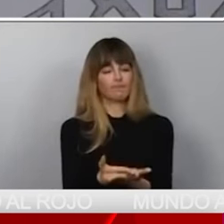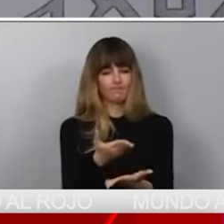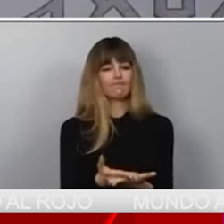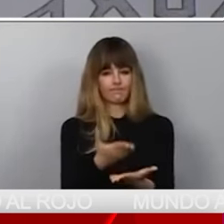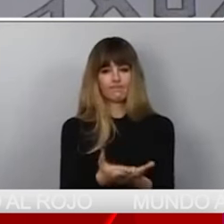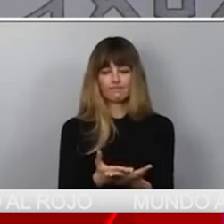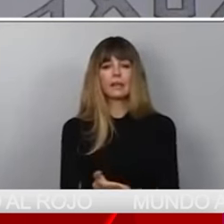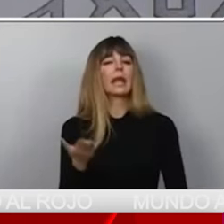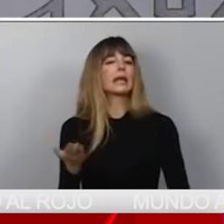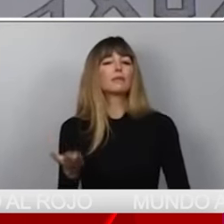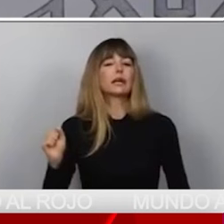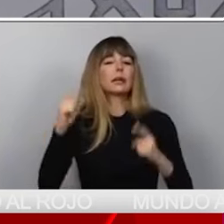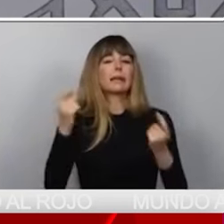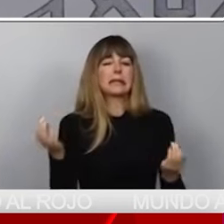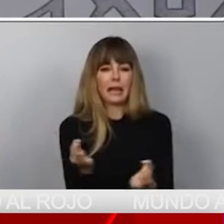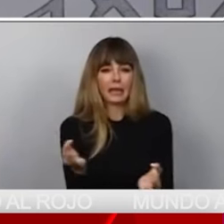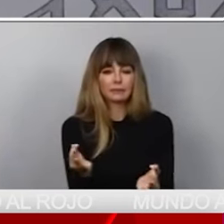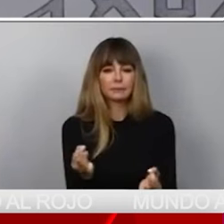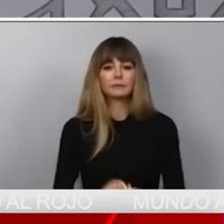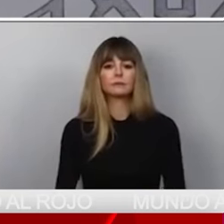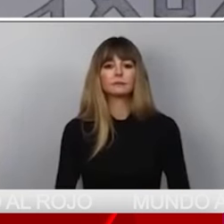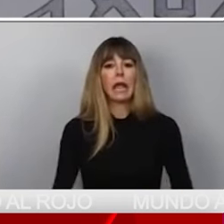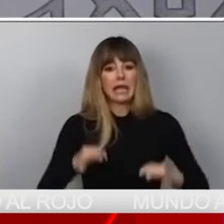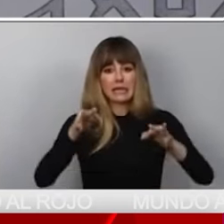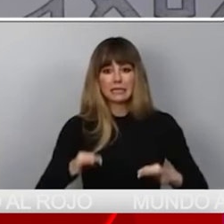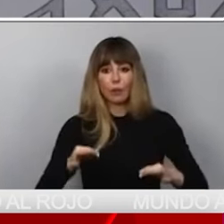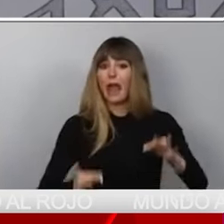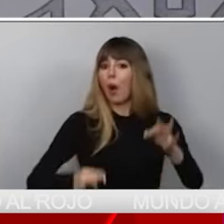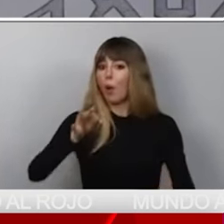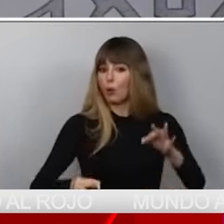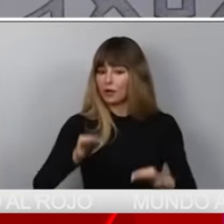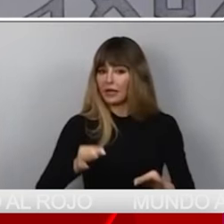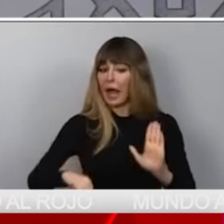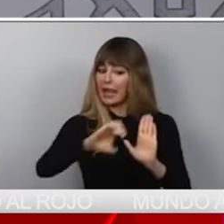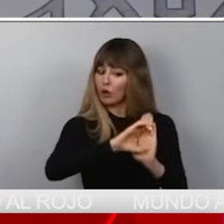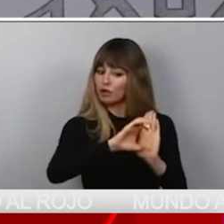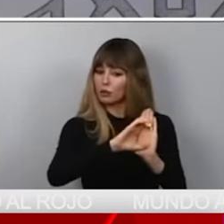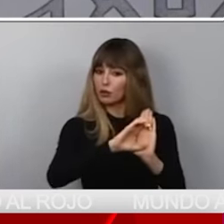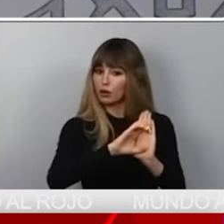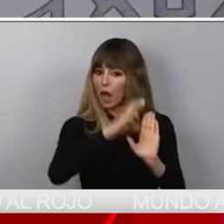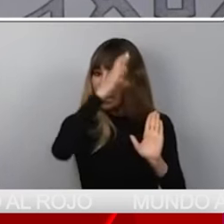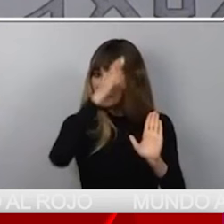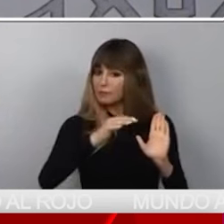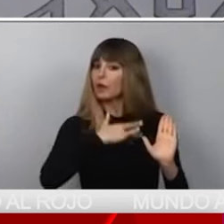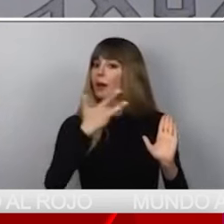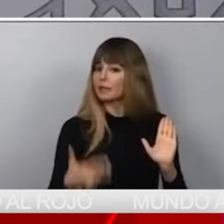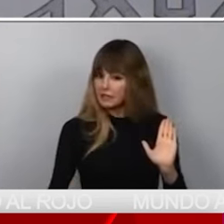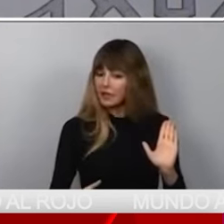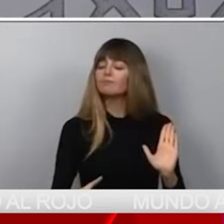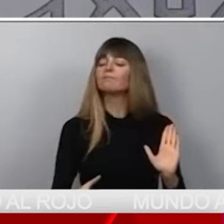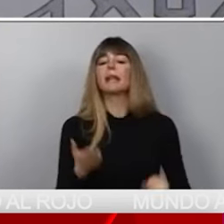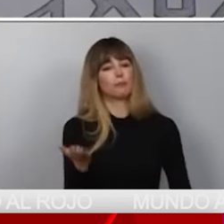verdaderamente importante es que se garantice la seguridad jurídica y la constitucionalidad de la amnistía y por